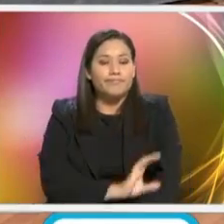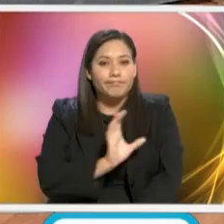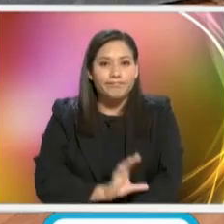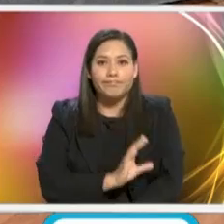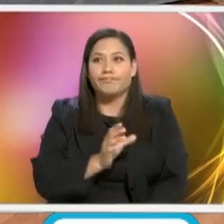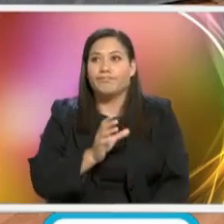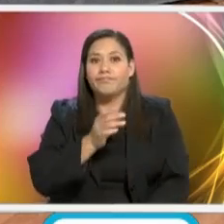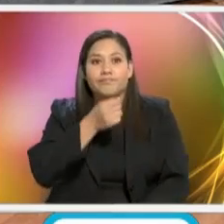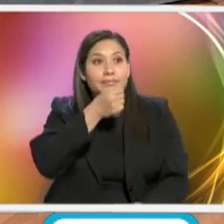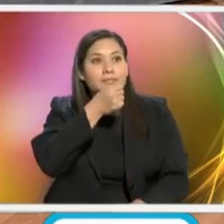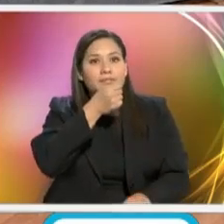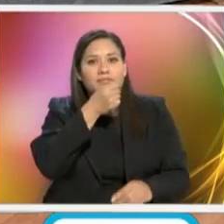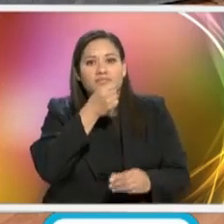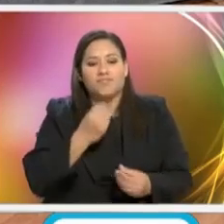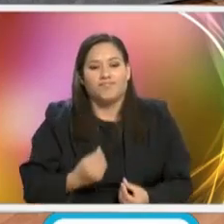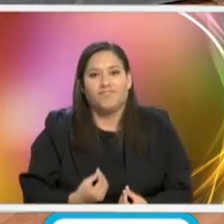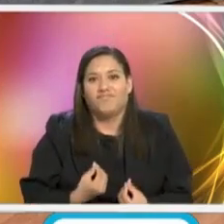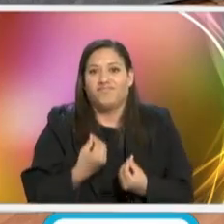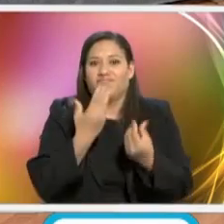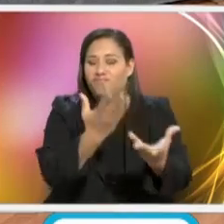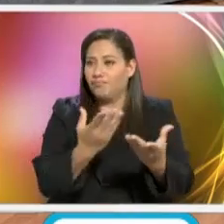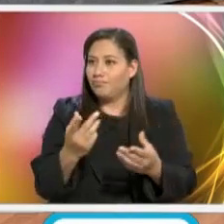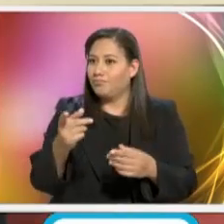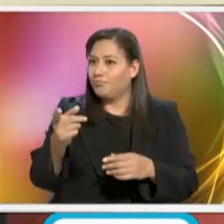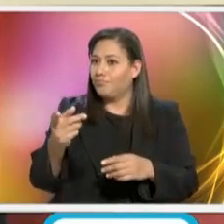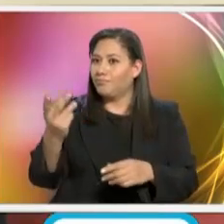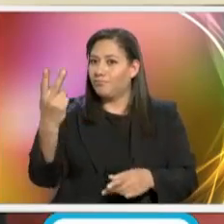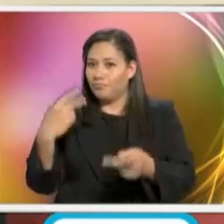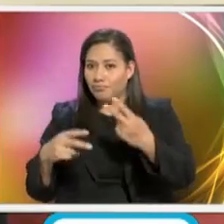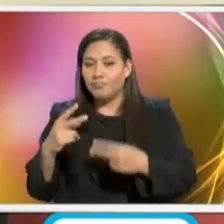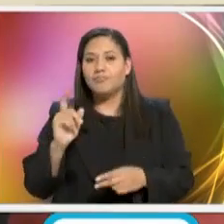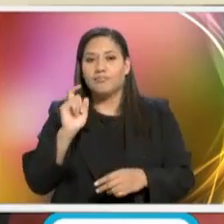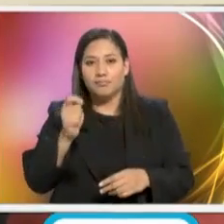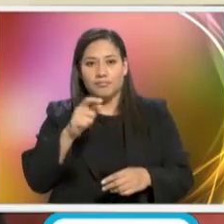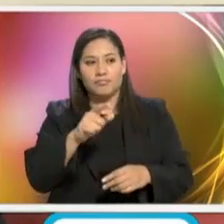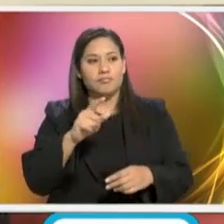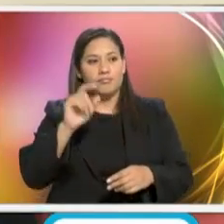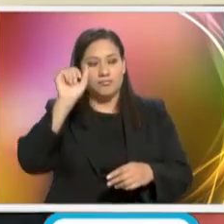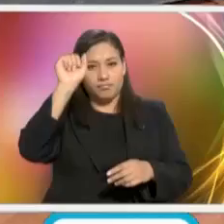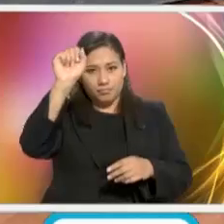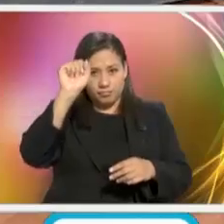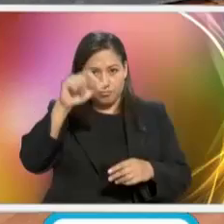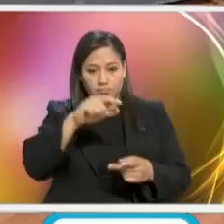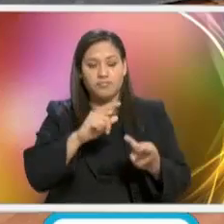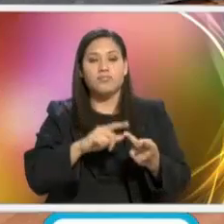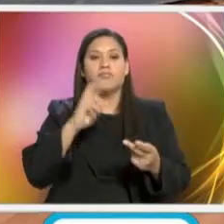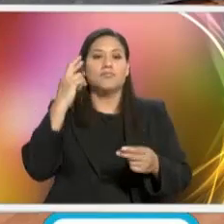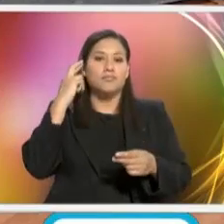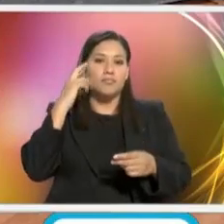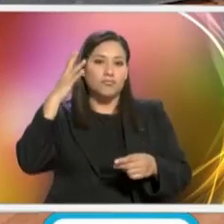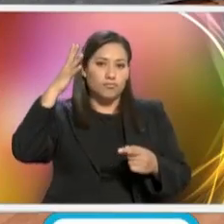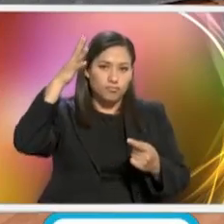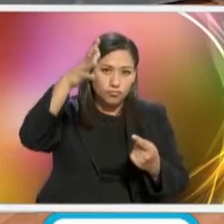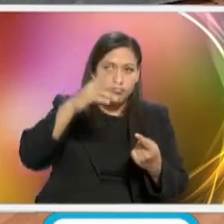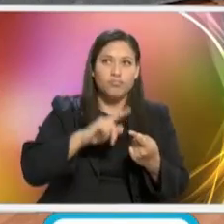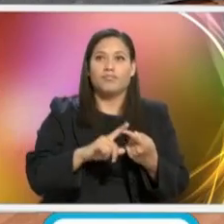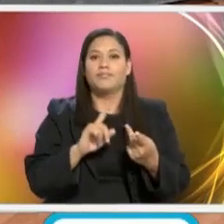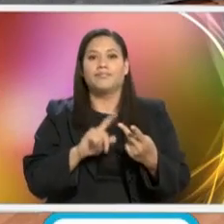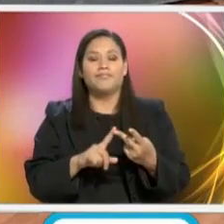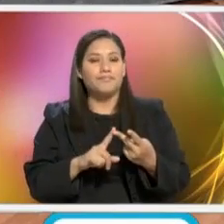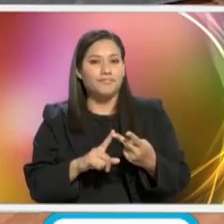como reprimida sale en primero lo que se llama la movida madrileña, con grupos como Radio Futura y